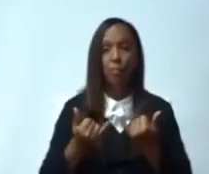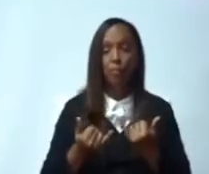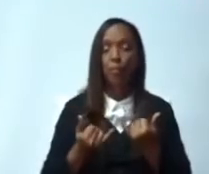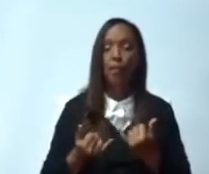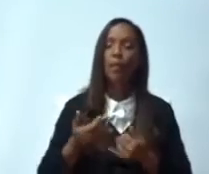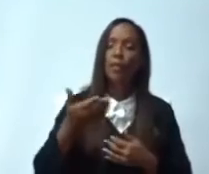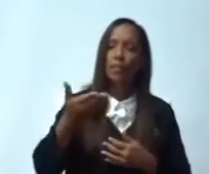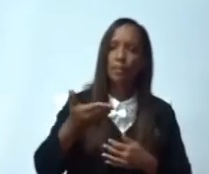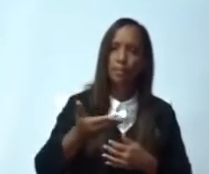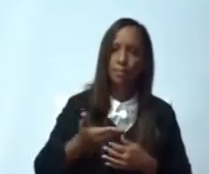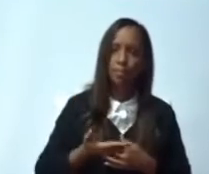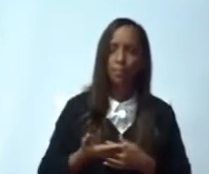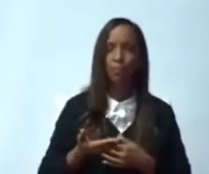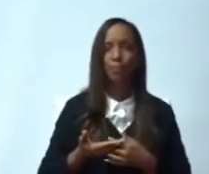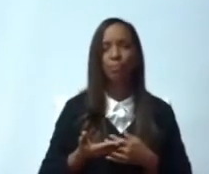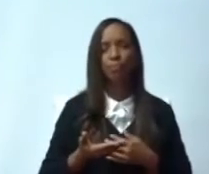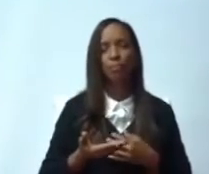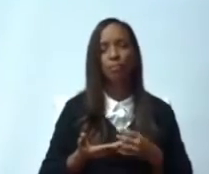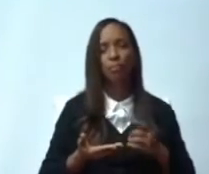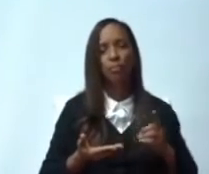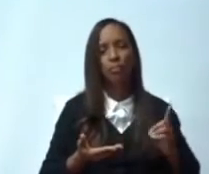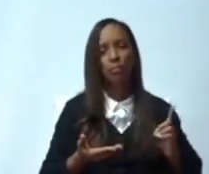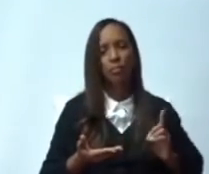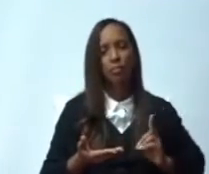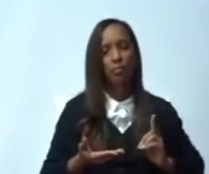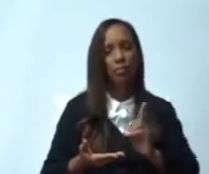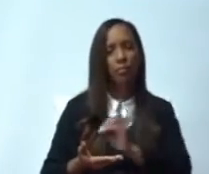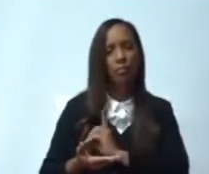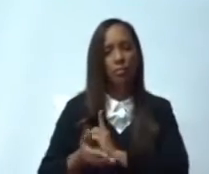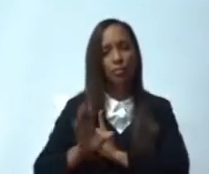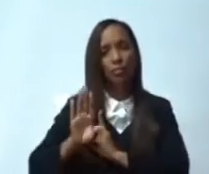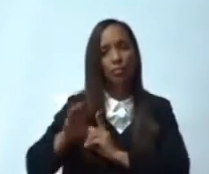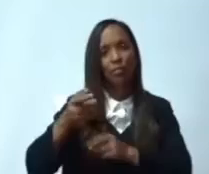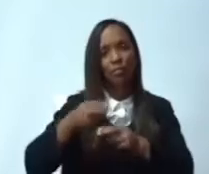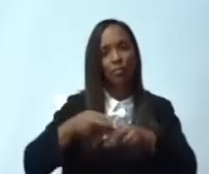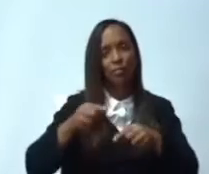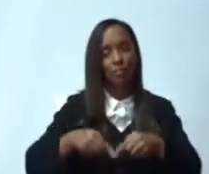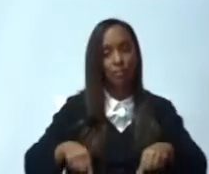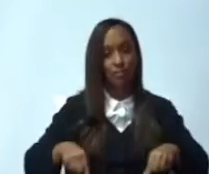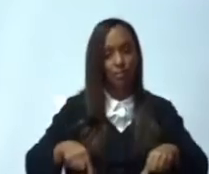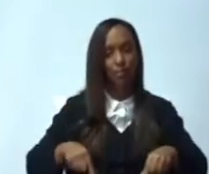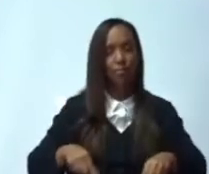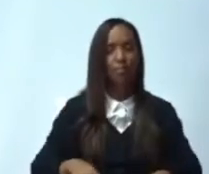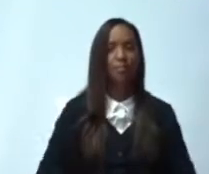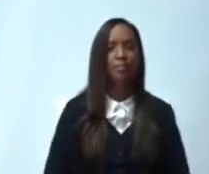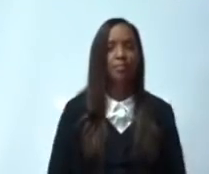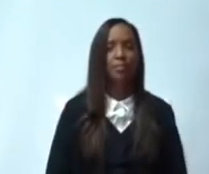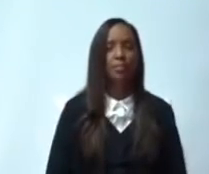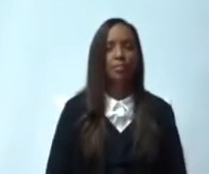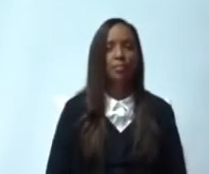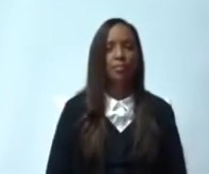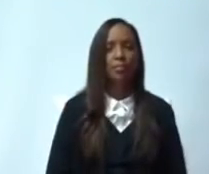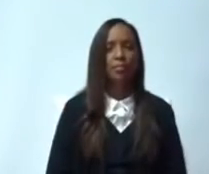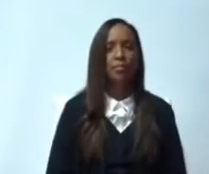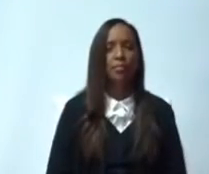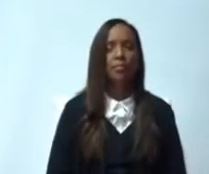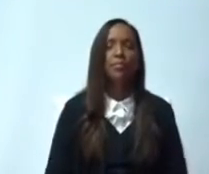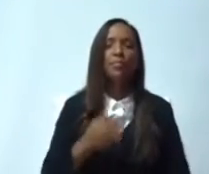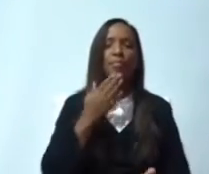Solimán, provincia La Altagracia. Gracias, presidente, bufete directivo,